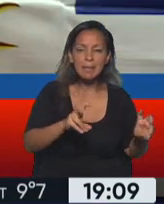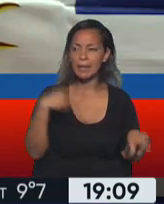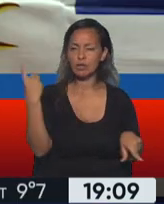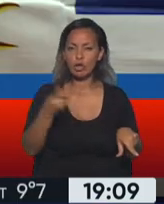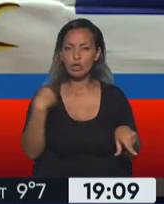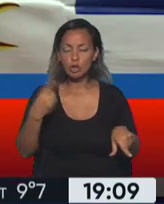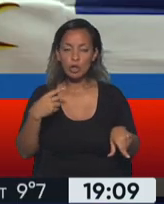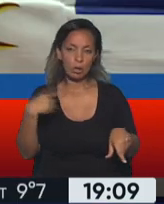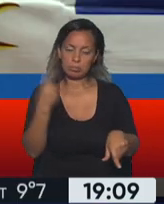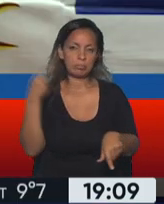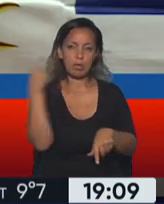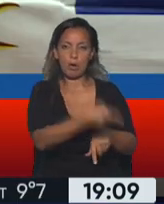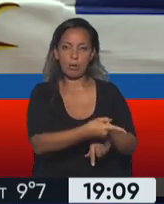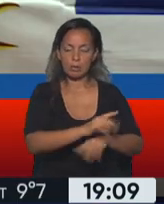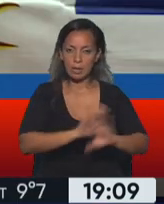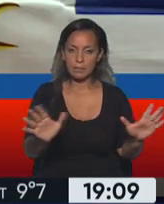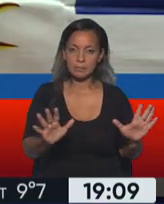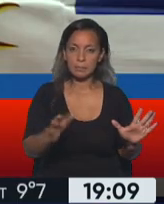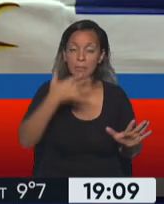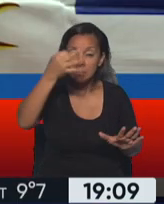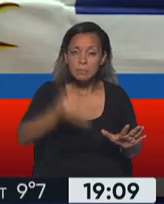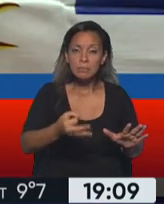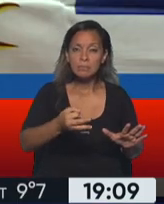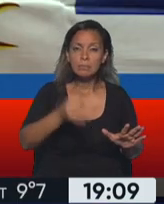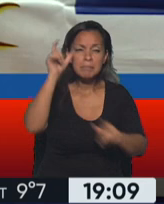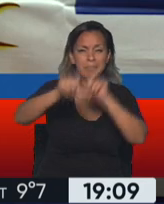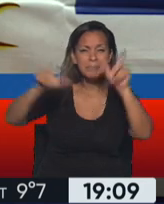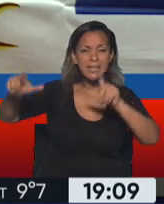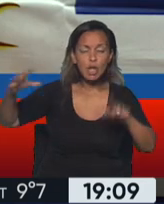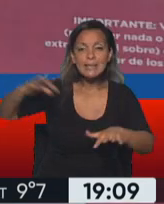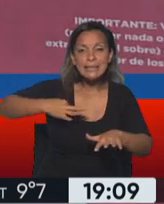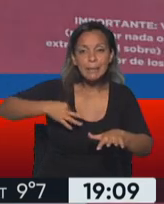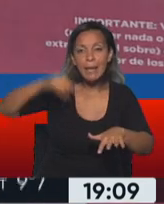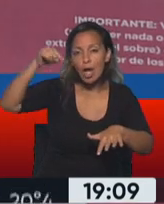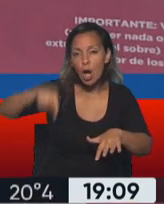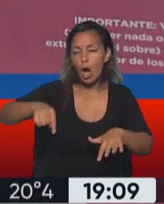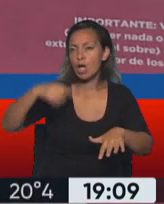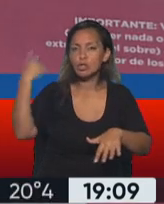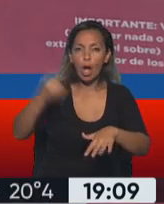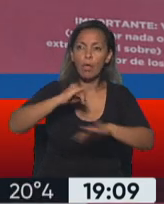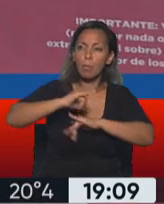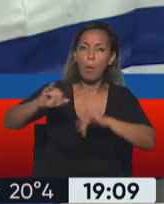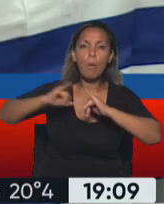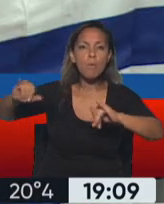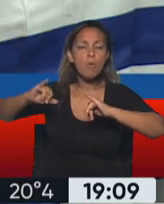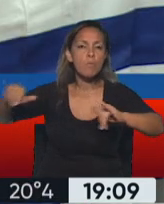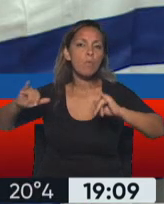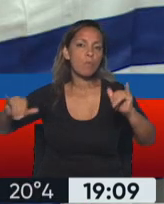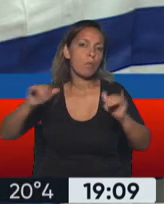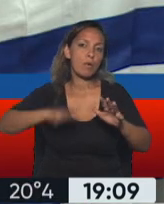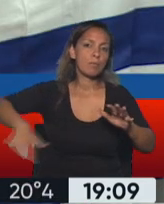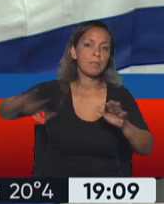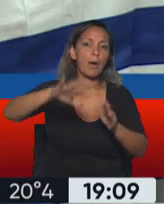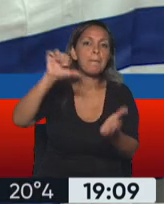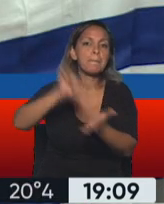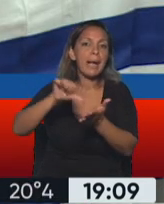objetando 12. Son miles y miles y miles de ciudadanos que hoy están haciendo barriadas en el país para